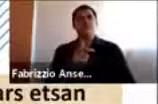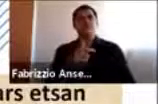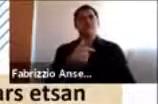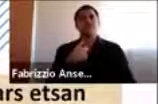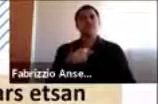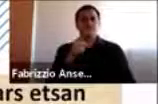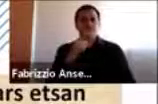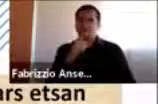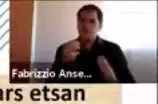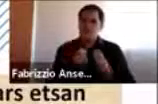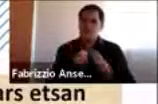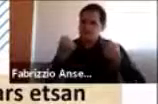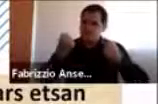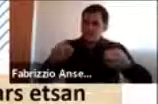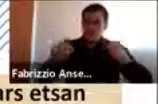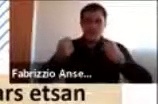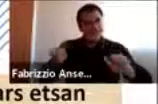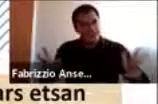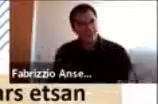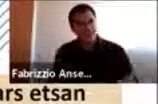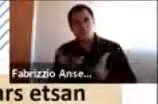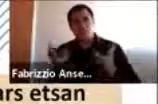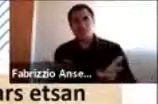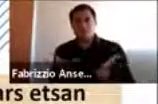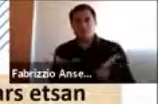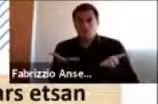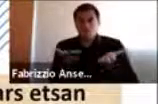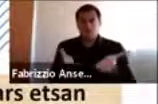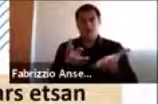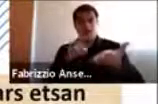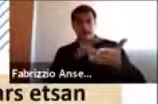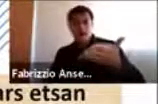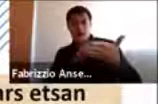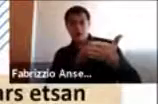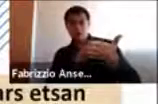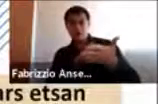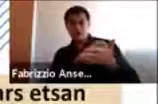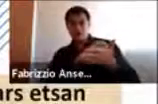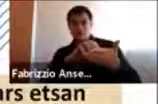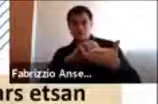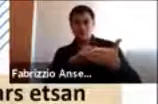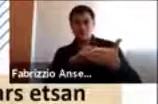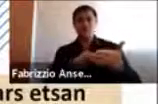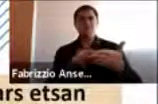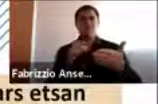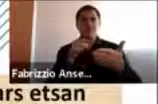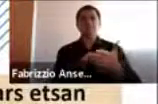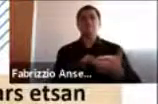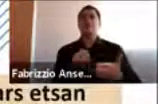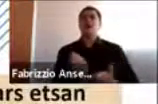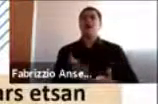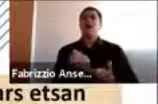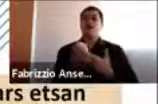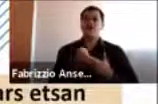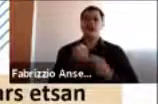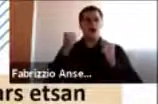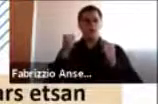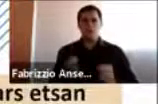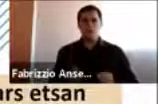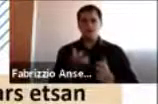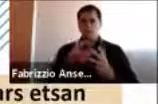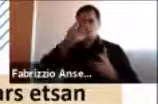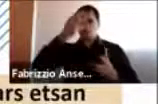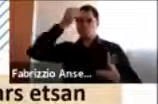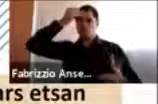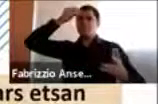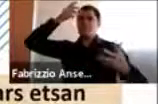o exposición a los textos nosotros entonces logramos automatizar ese proceso y una vez que hemos automatizado ese